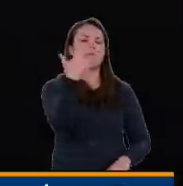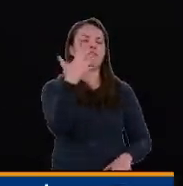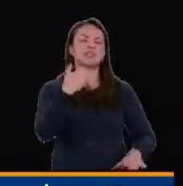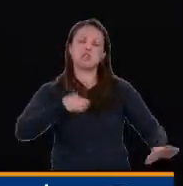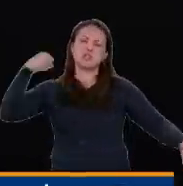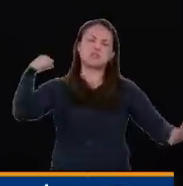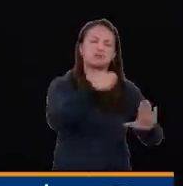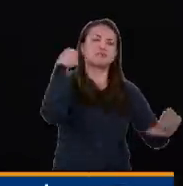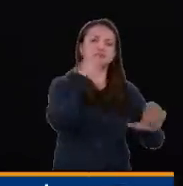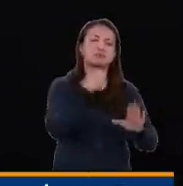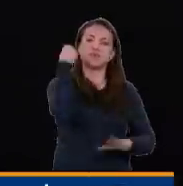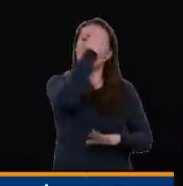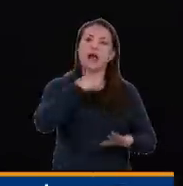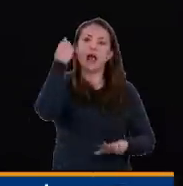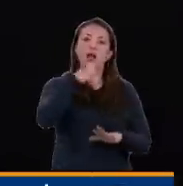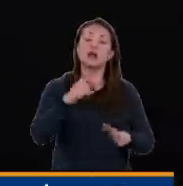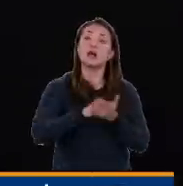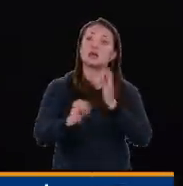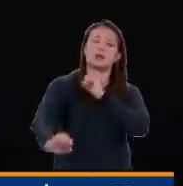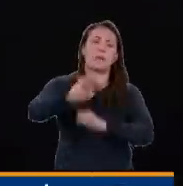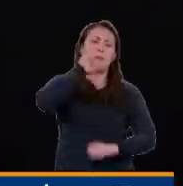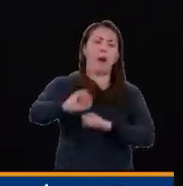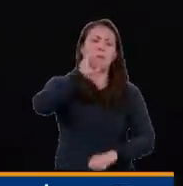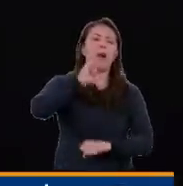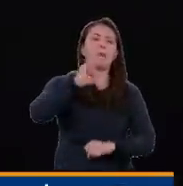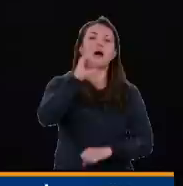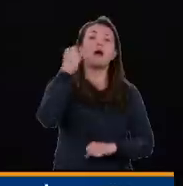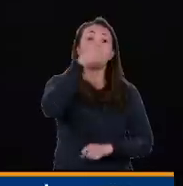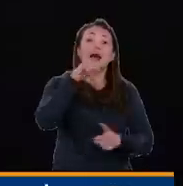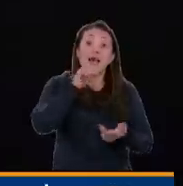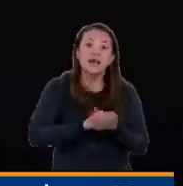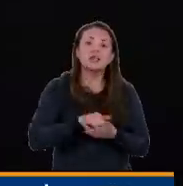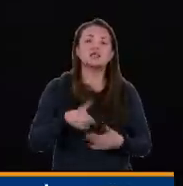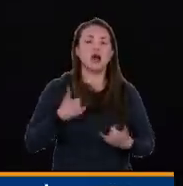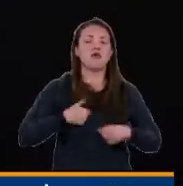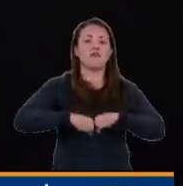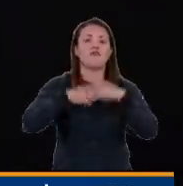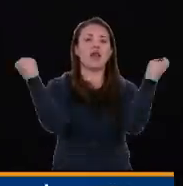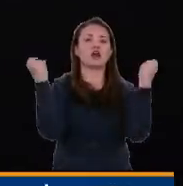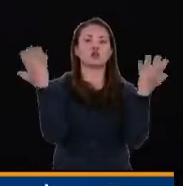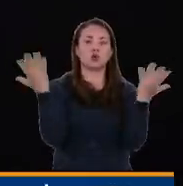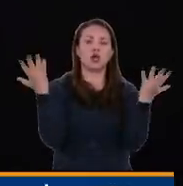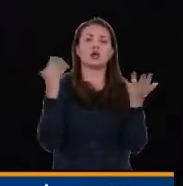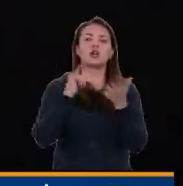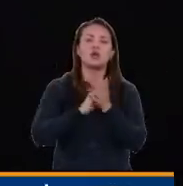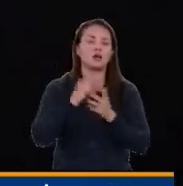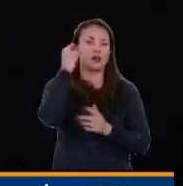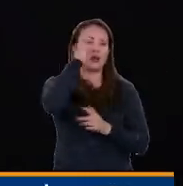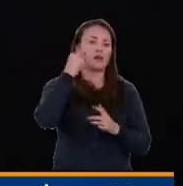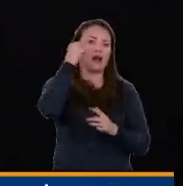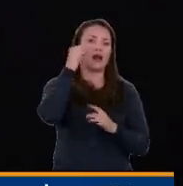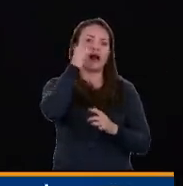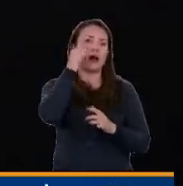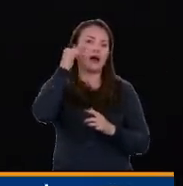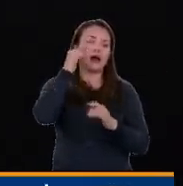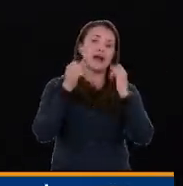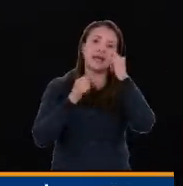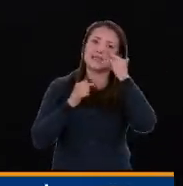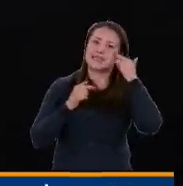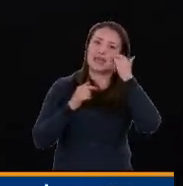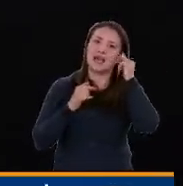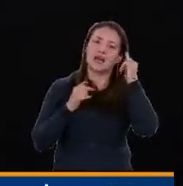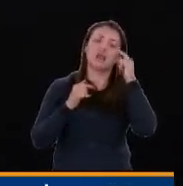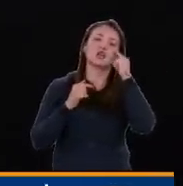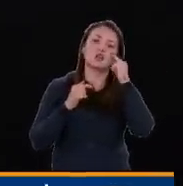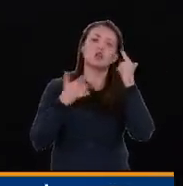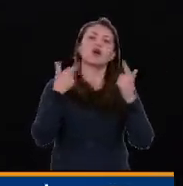cara. Y me dio 25 puños en mi cara. A raíz de todo eso, tengo una fractura en la órbita del ojo izquierdo, tengo fractura en mi nariz,